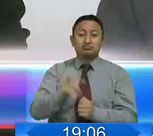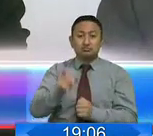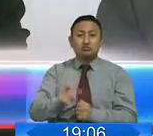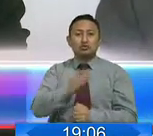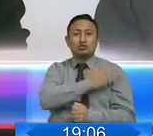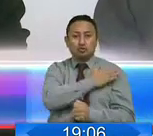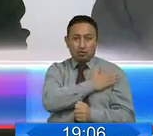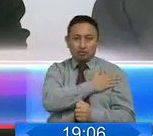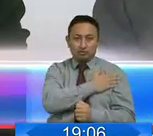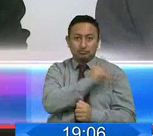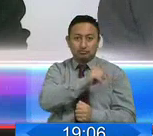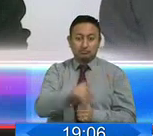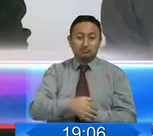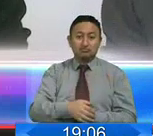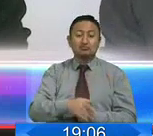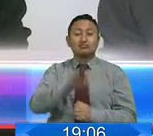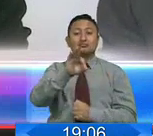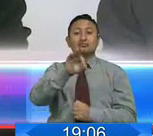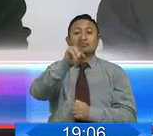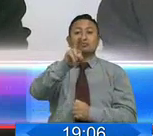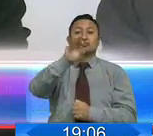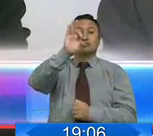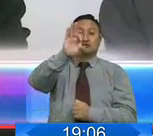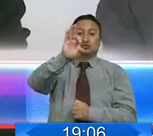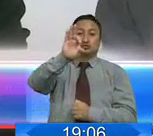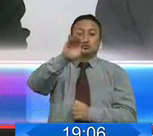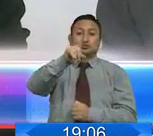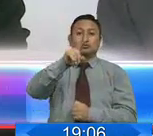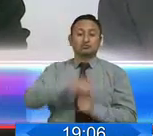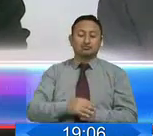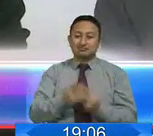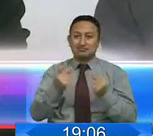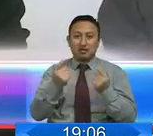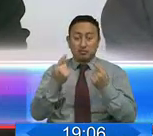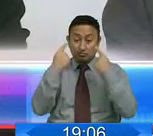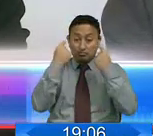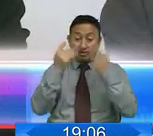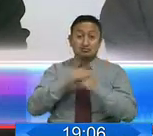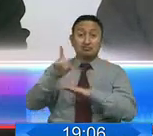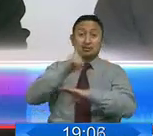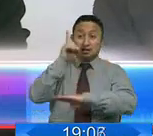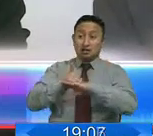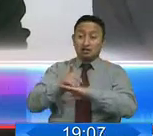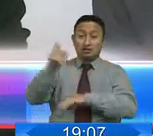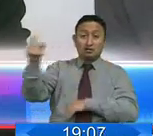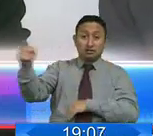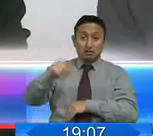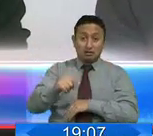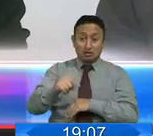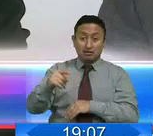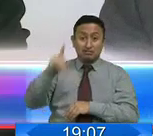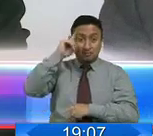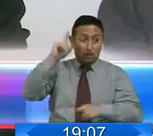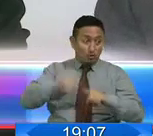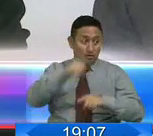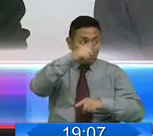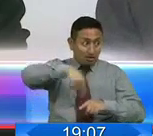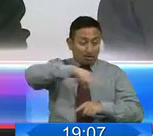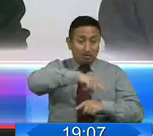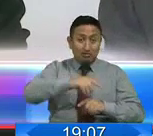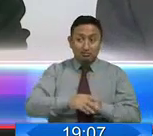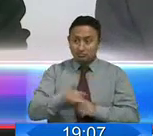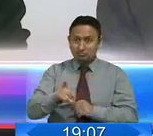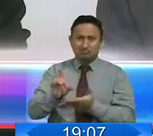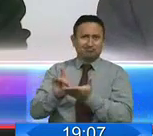también en que el frente unitario de trabajadores reaccione contra ese dirigente que no ha sido consecuente con su